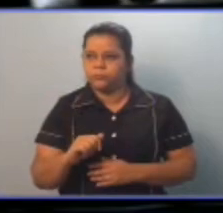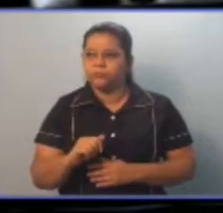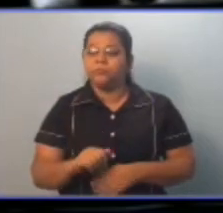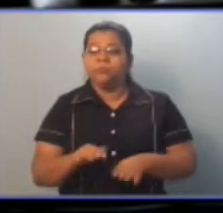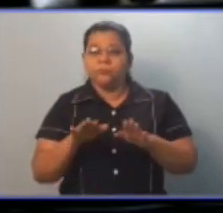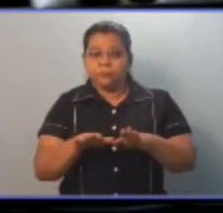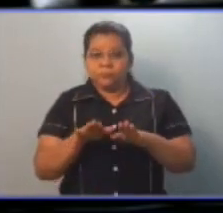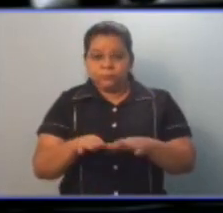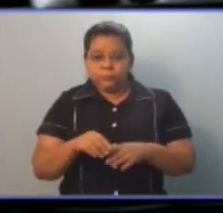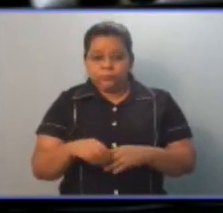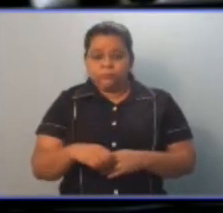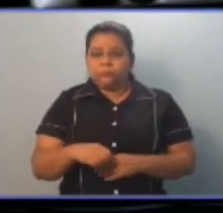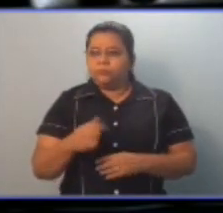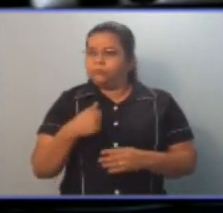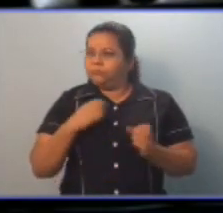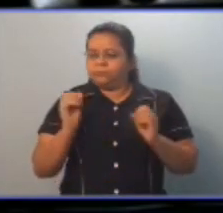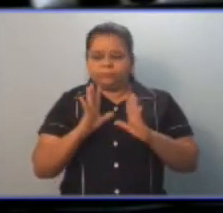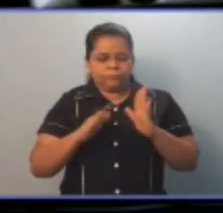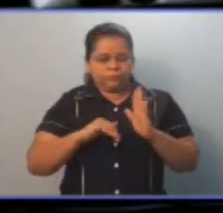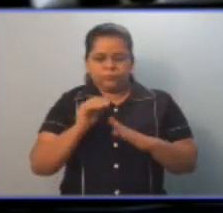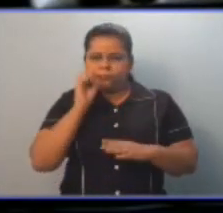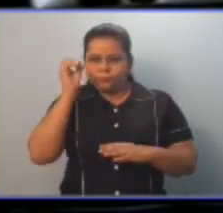Gracias, coordinador. Yo no tengo pregunta que plantear.